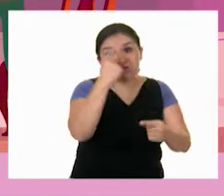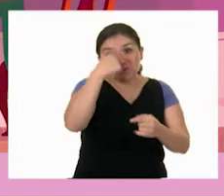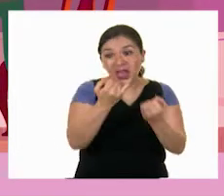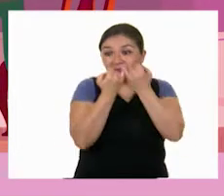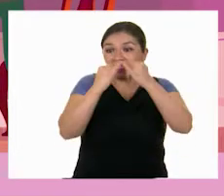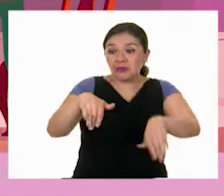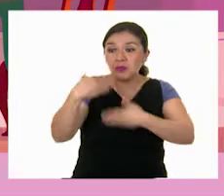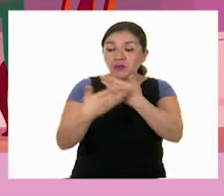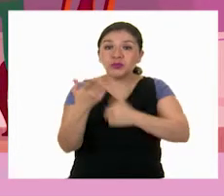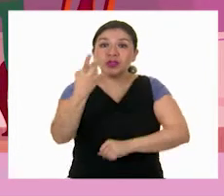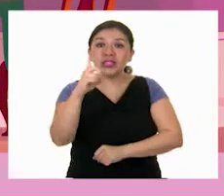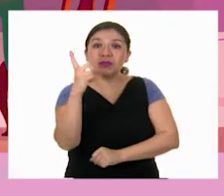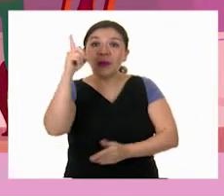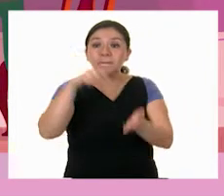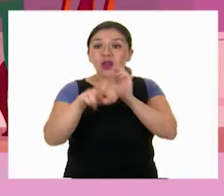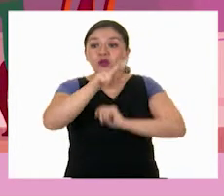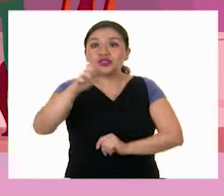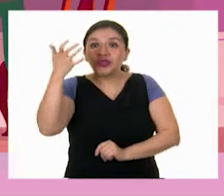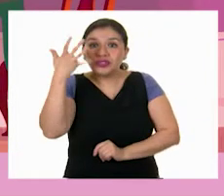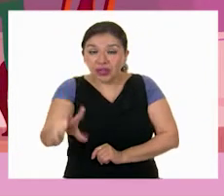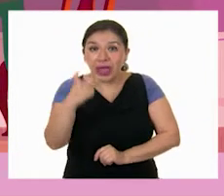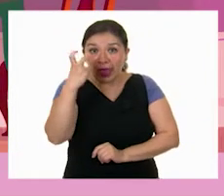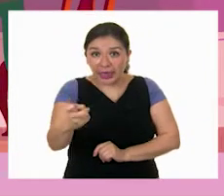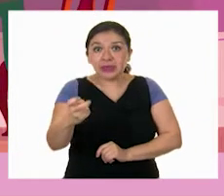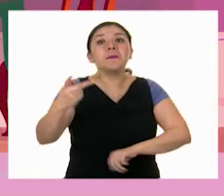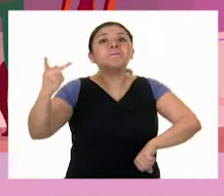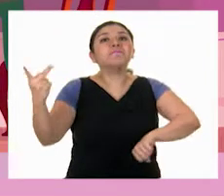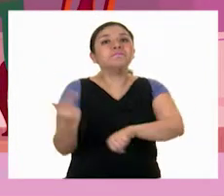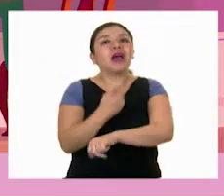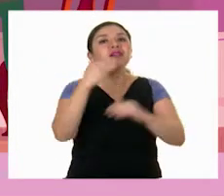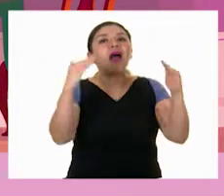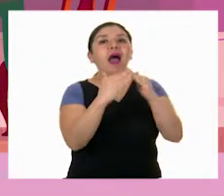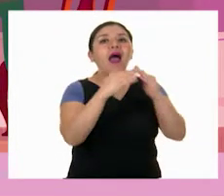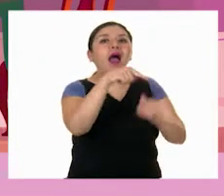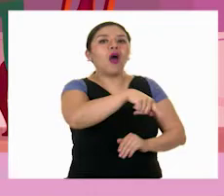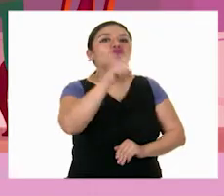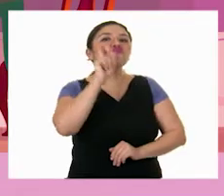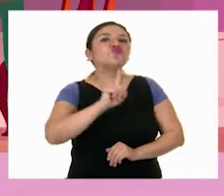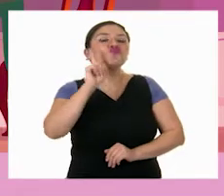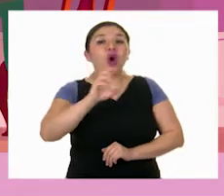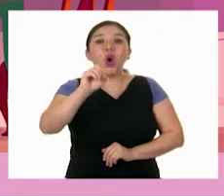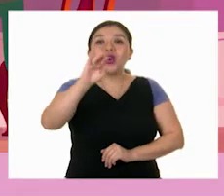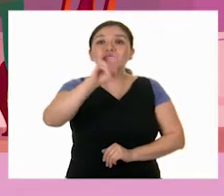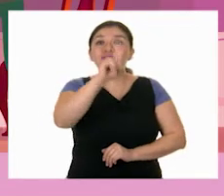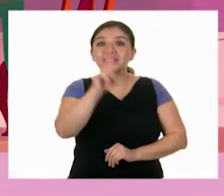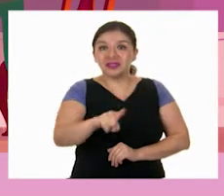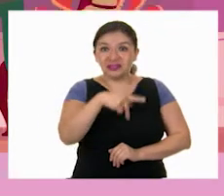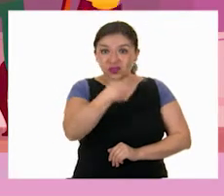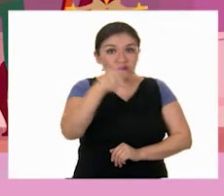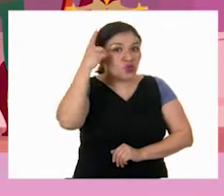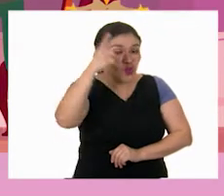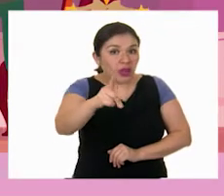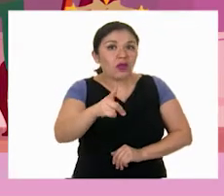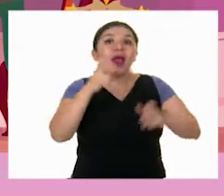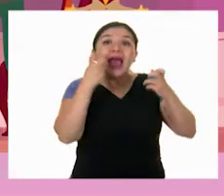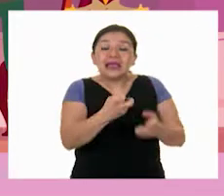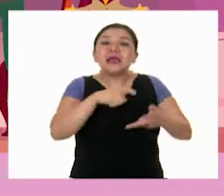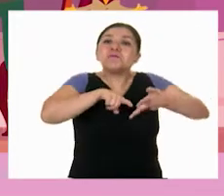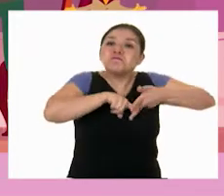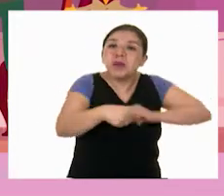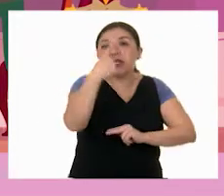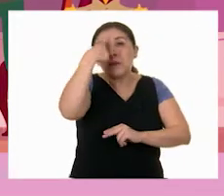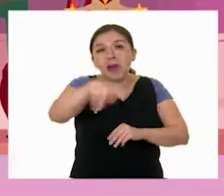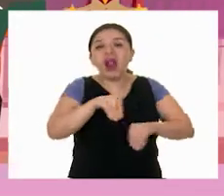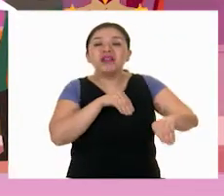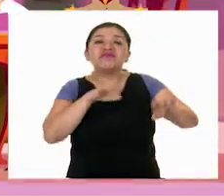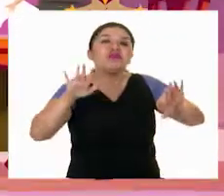para proclamar la independencia en diciembre de 1810, la cual ocurría en la casa de la corregidora Ortiz de Domínguez, precipitó